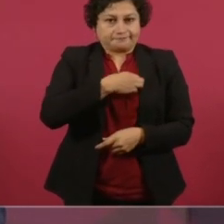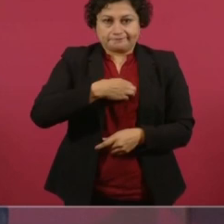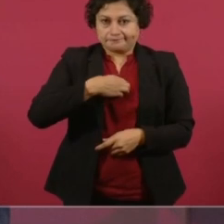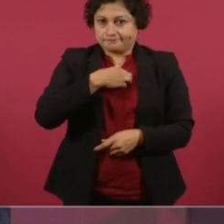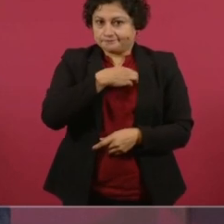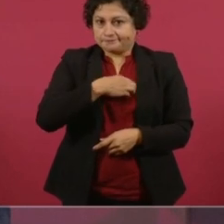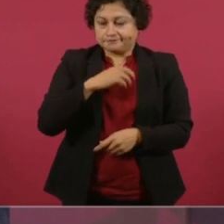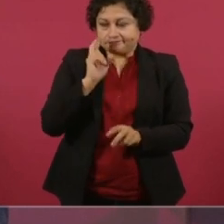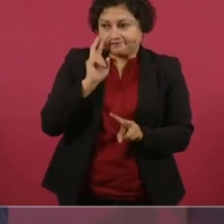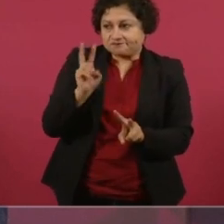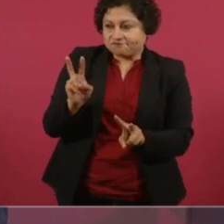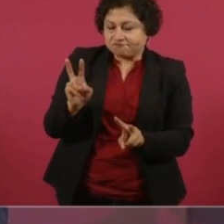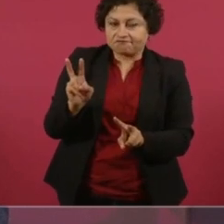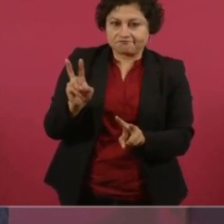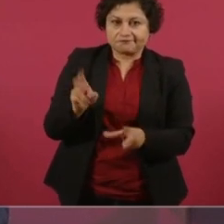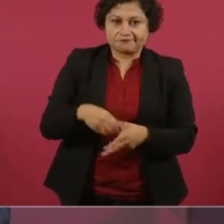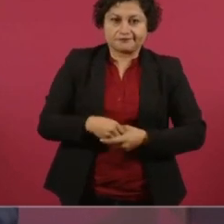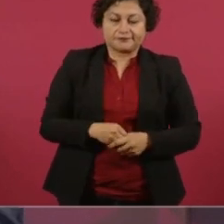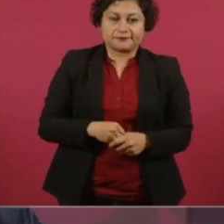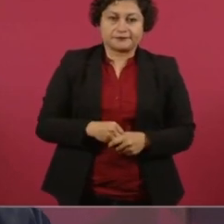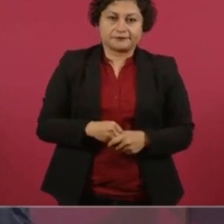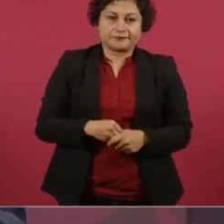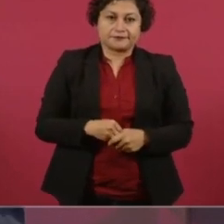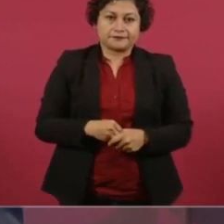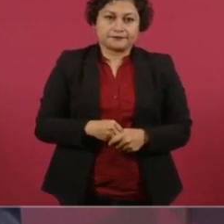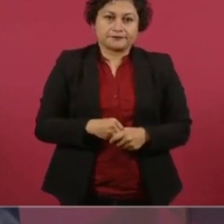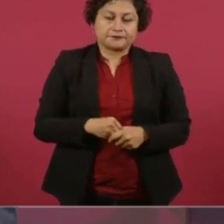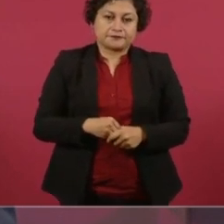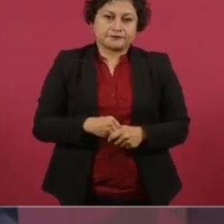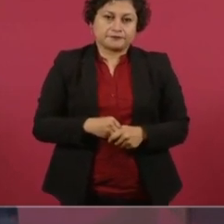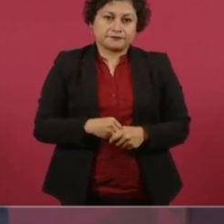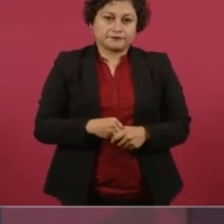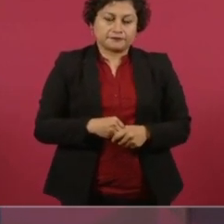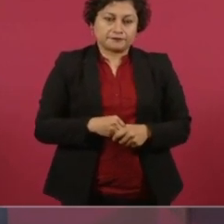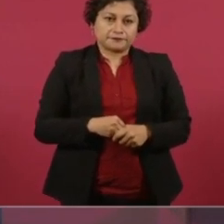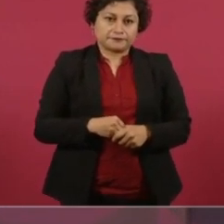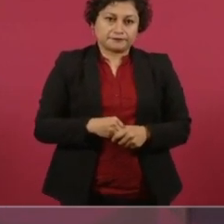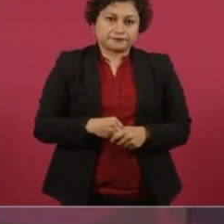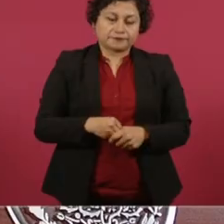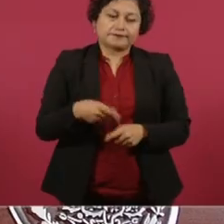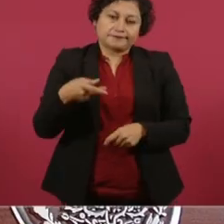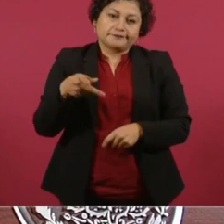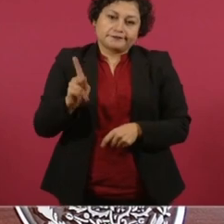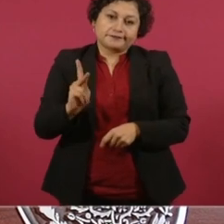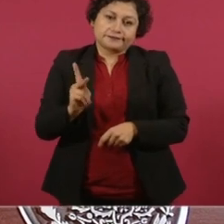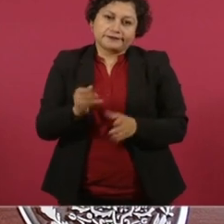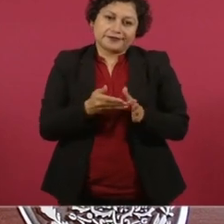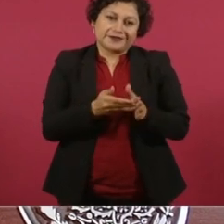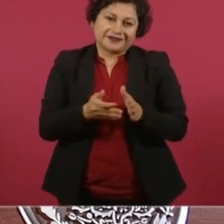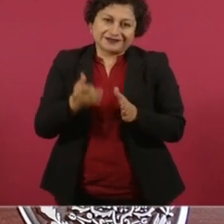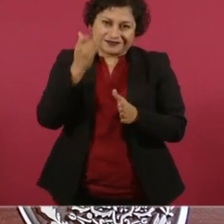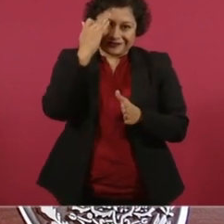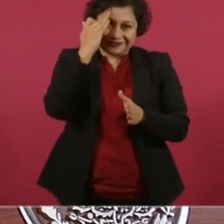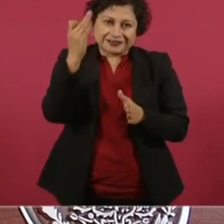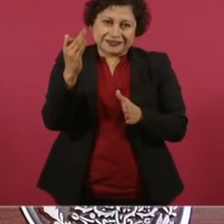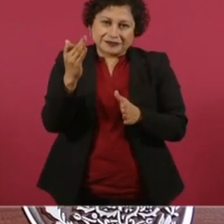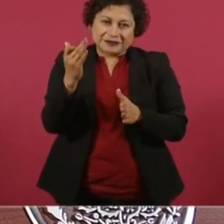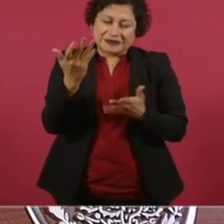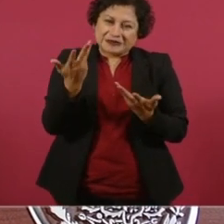muy contenta, pero con esta resistencia, ¿no?